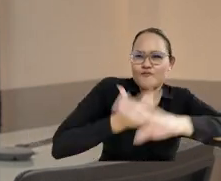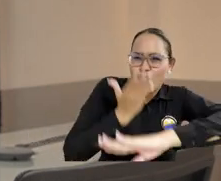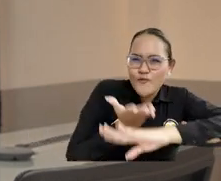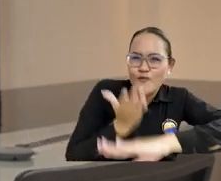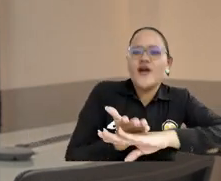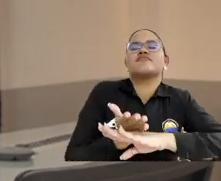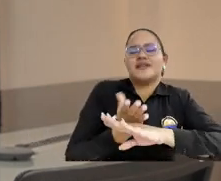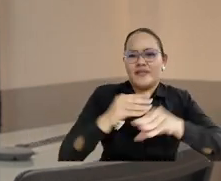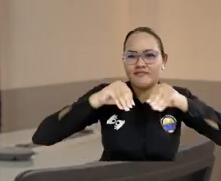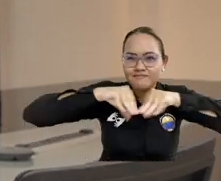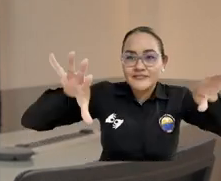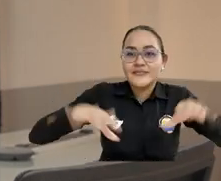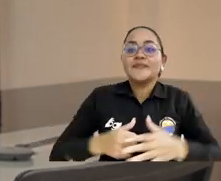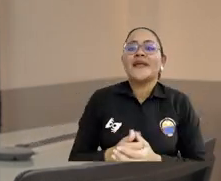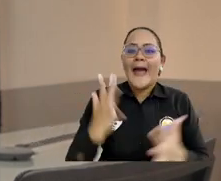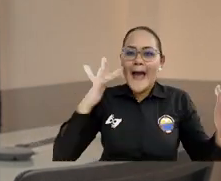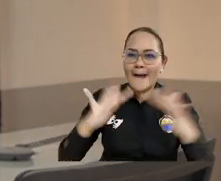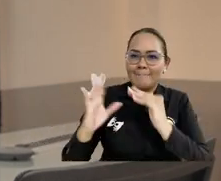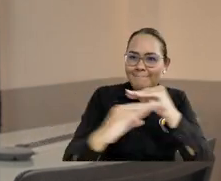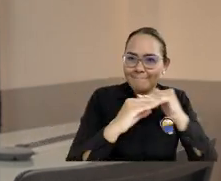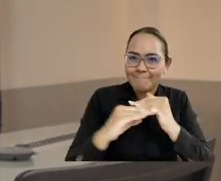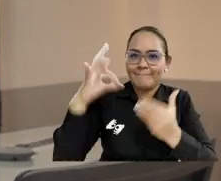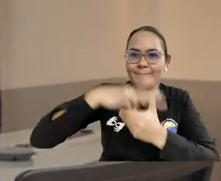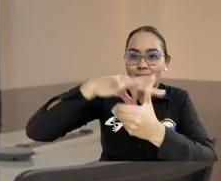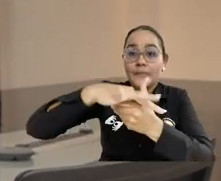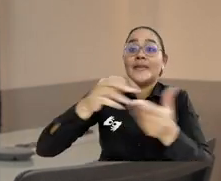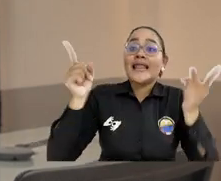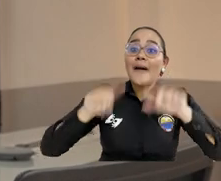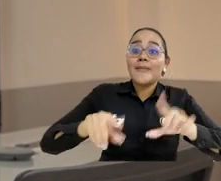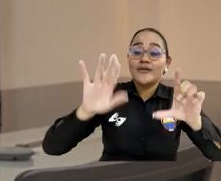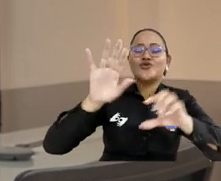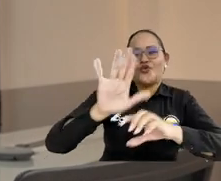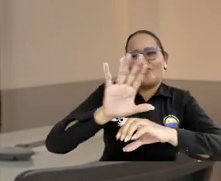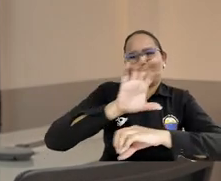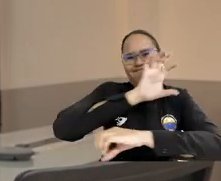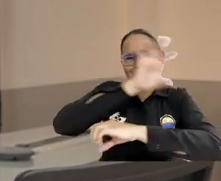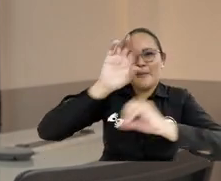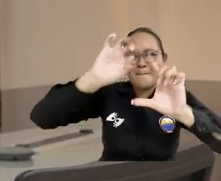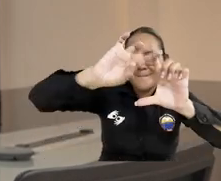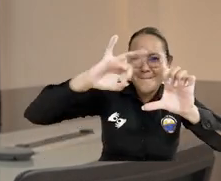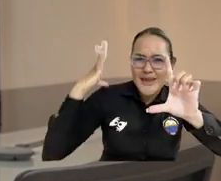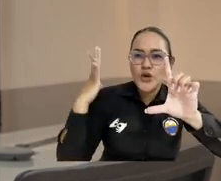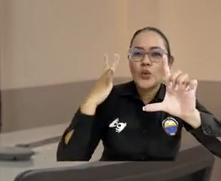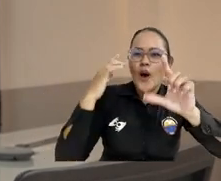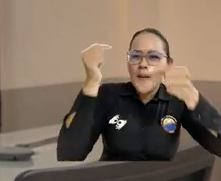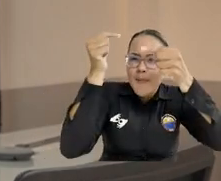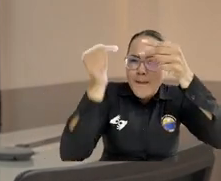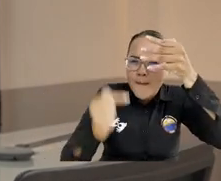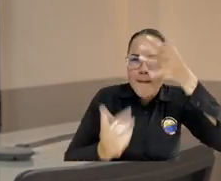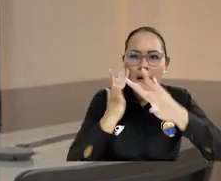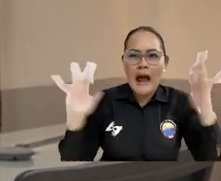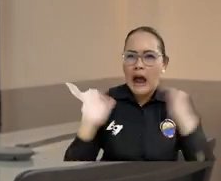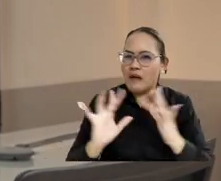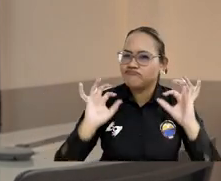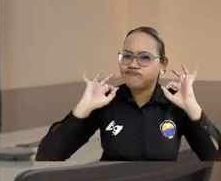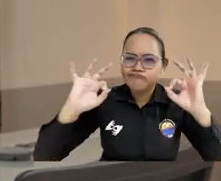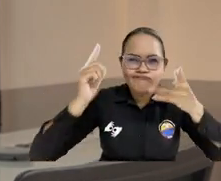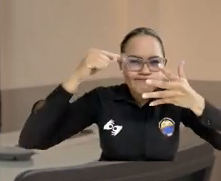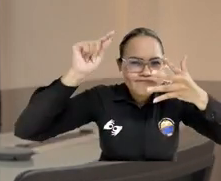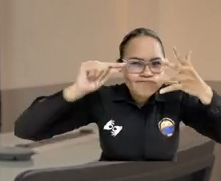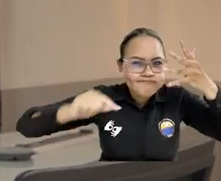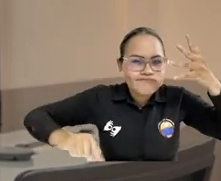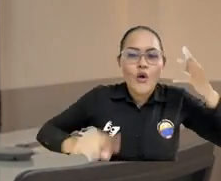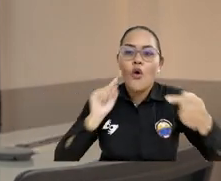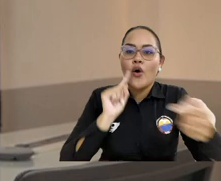electoral equitativo. Y además, la plataforma de voto virtual ha sido evaluada cumpliendo con las funciones